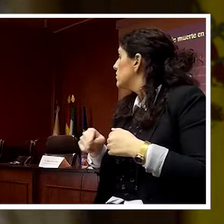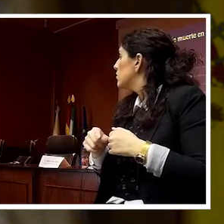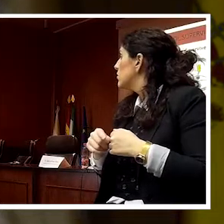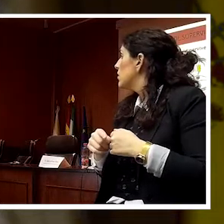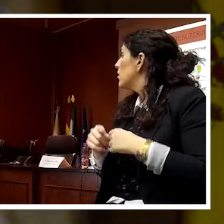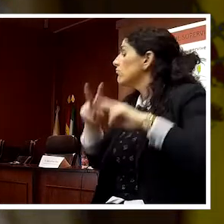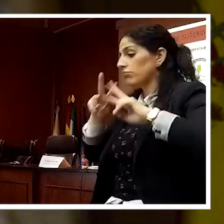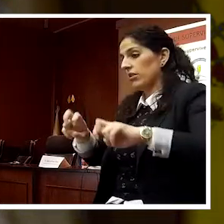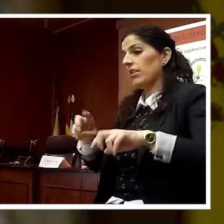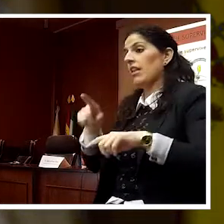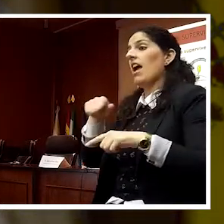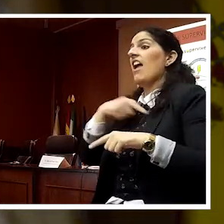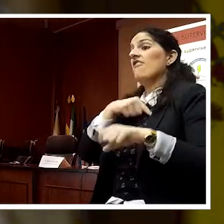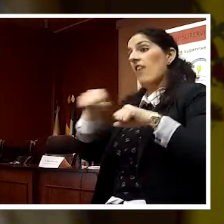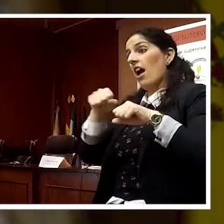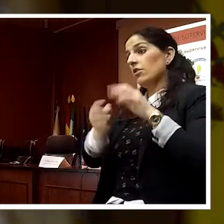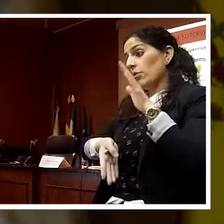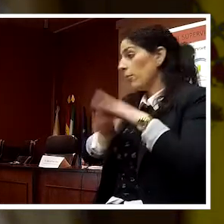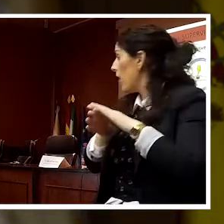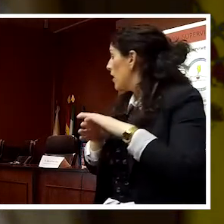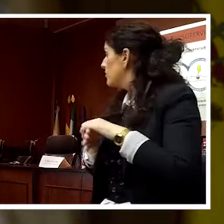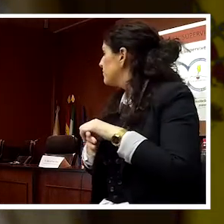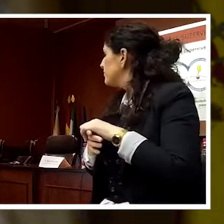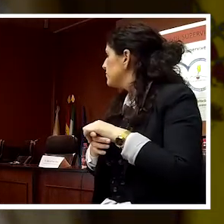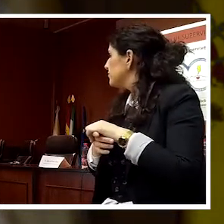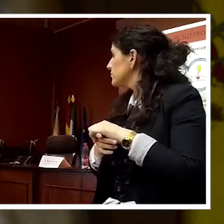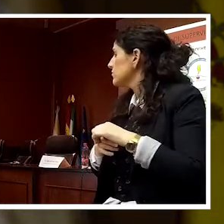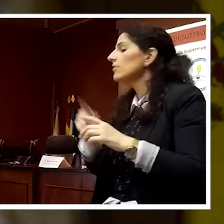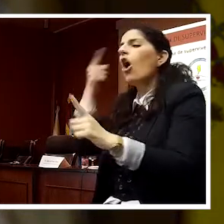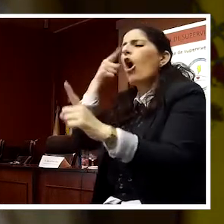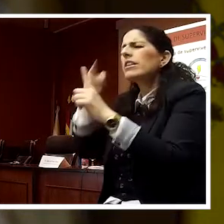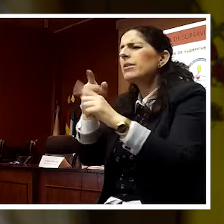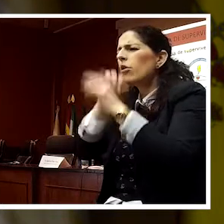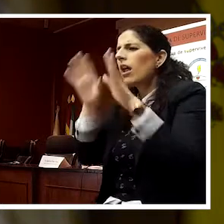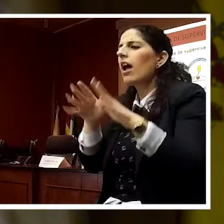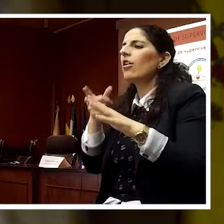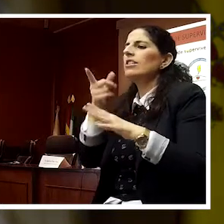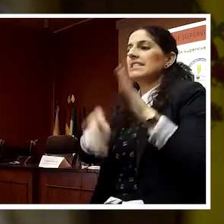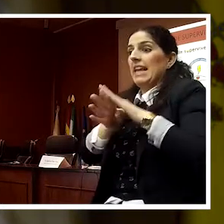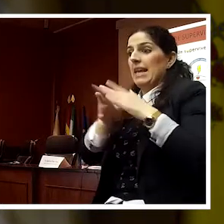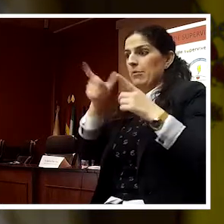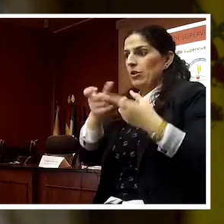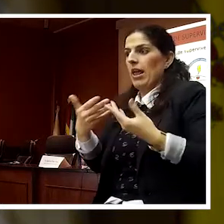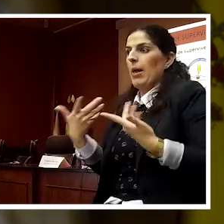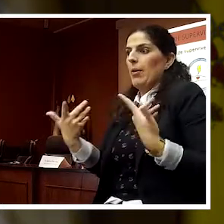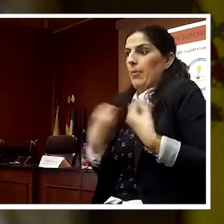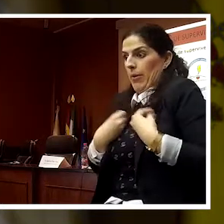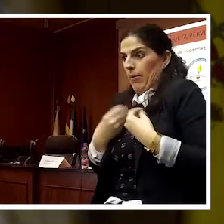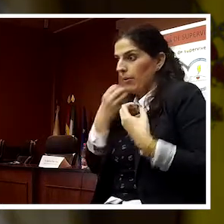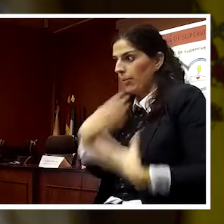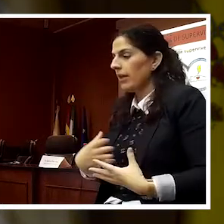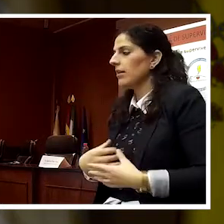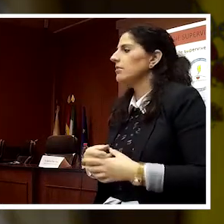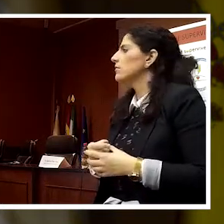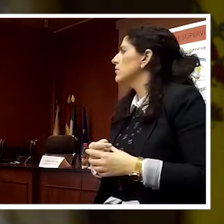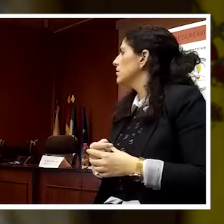cuando comienza un proceso de infarto, el objetivo clave es la supervivencia y en este sentido,